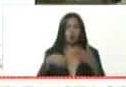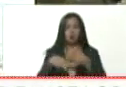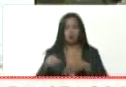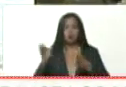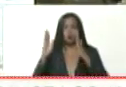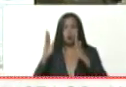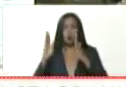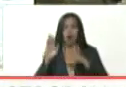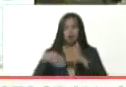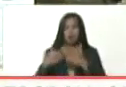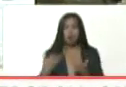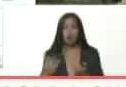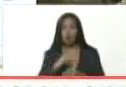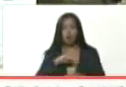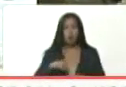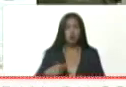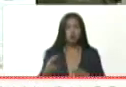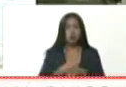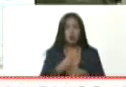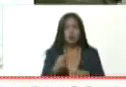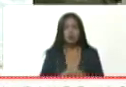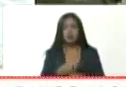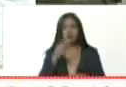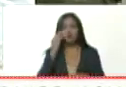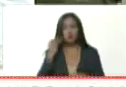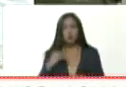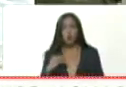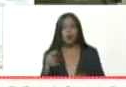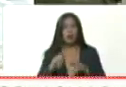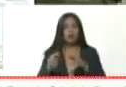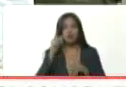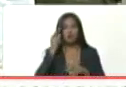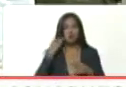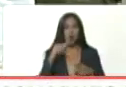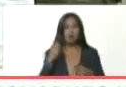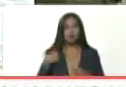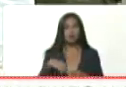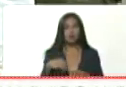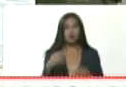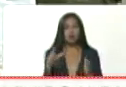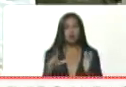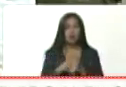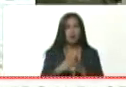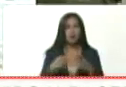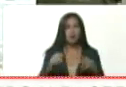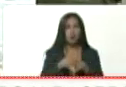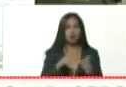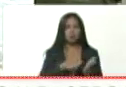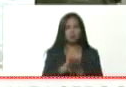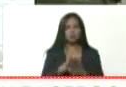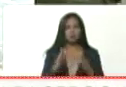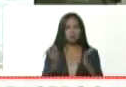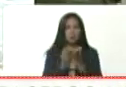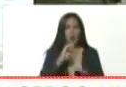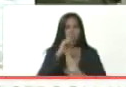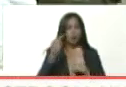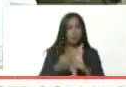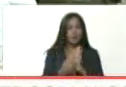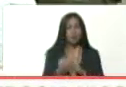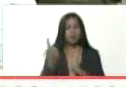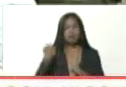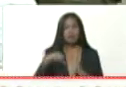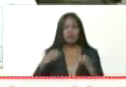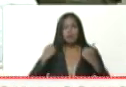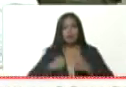para que nuestros niños niñas y jóvenes tengan sus libros gratuitos y completos tengan su morral